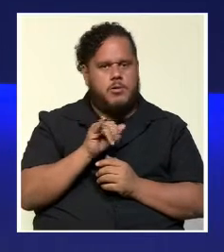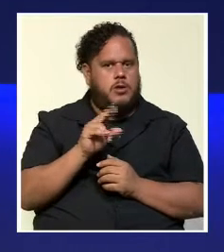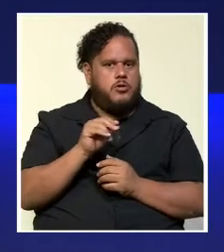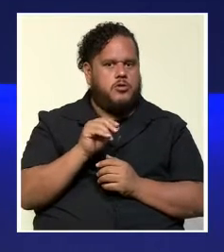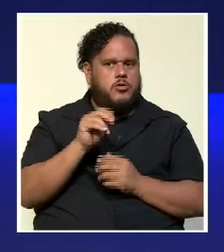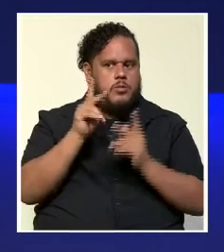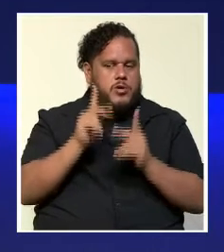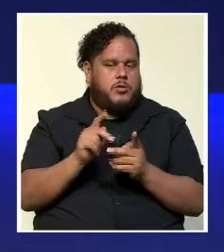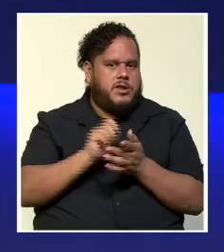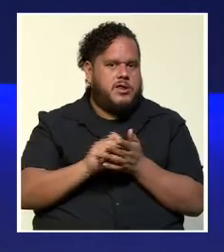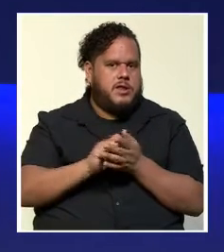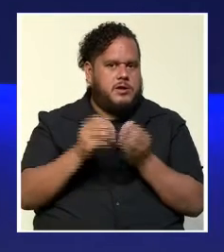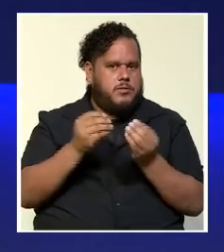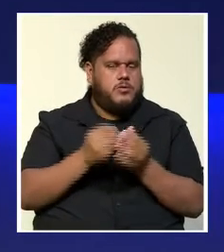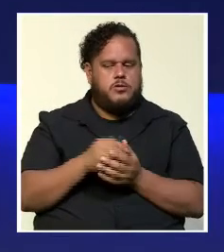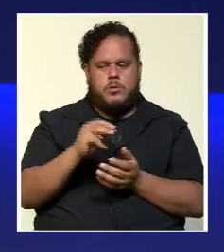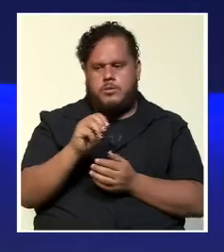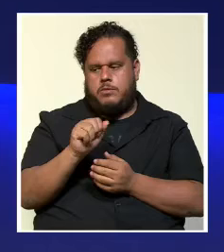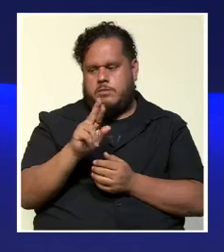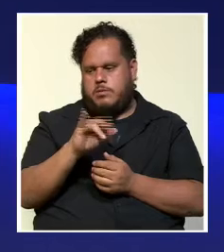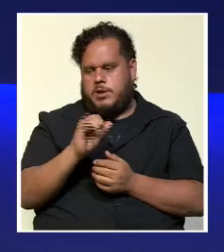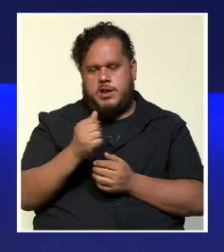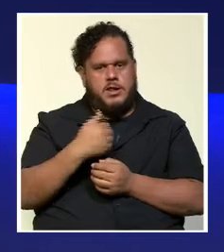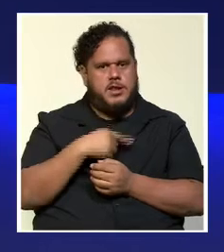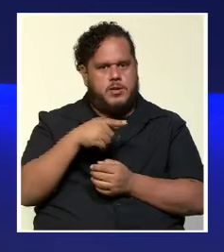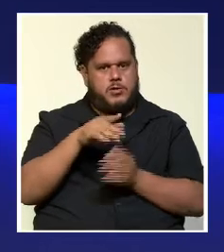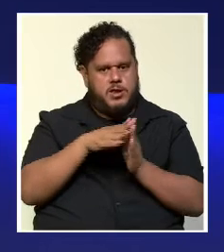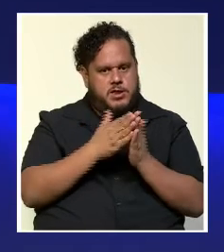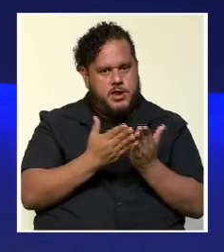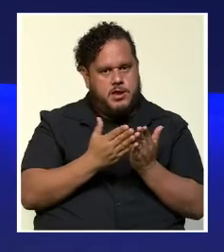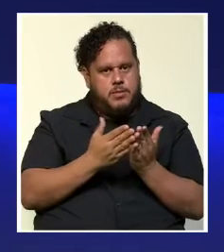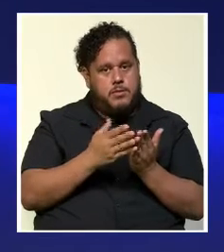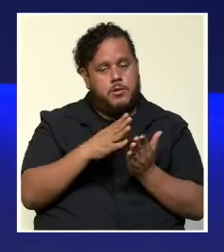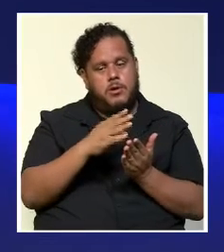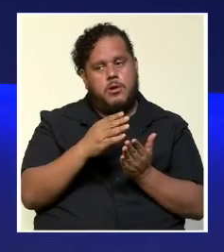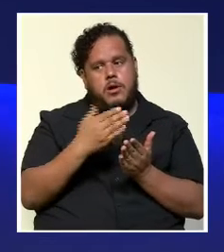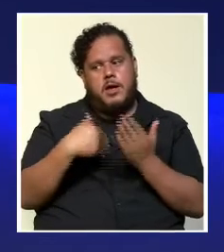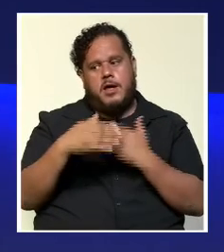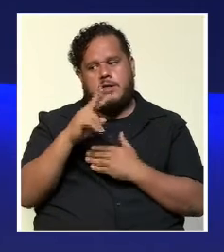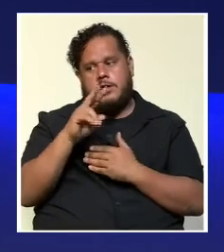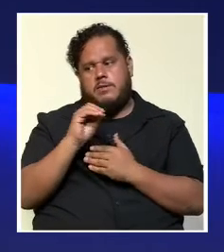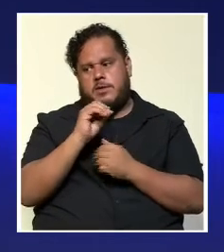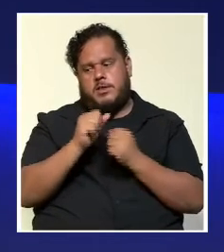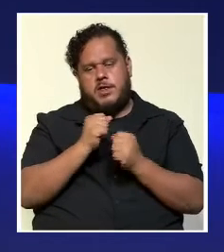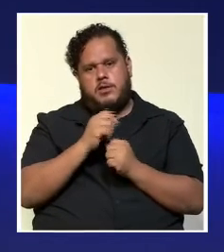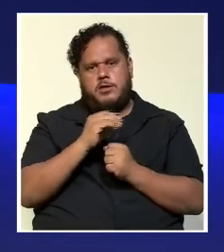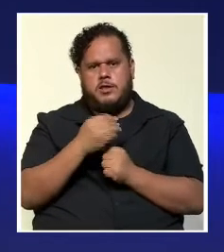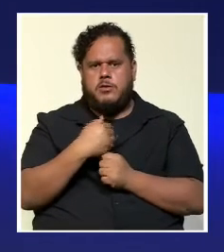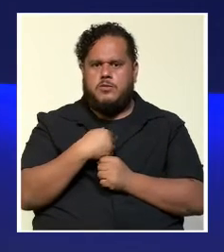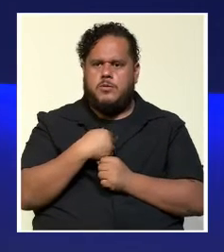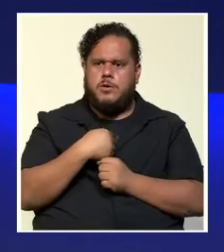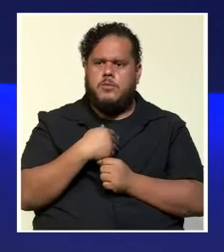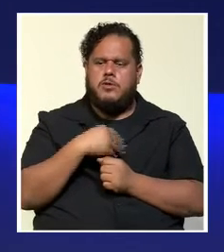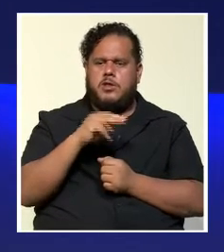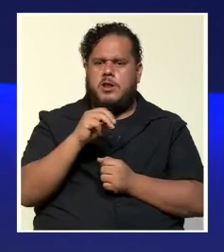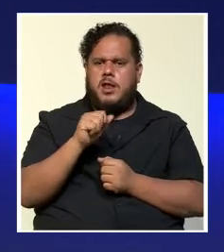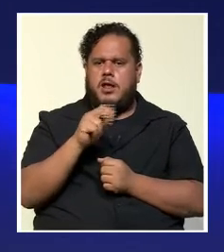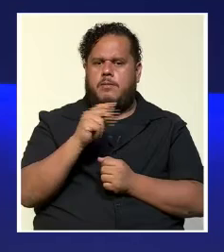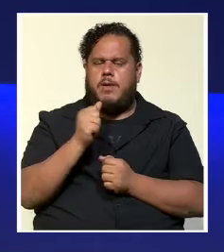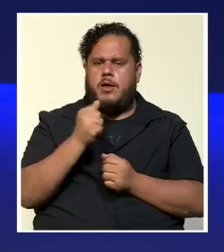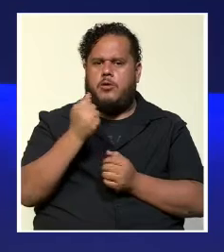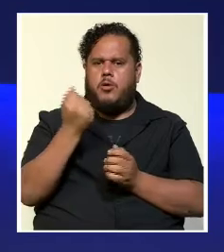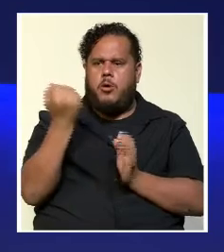escriba mucho. María, tenemos este libro, hace 20 años y tuvimos La mano suicida, ahora